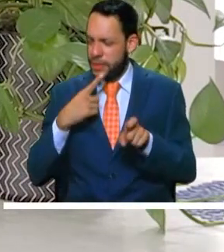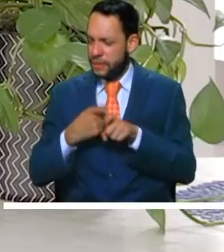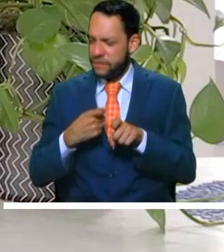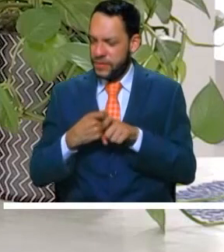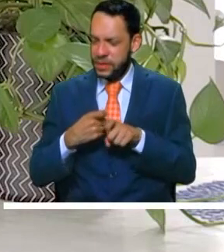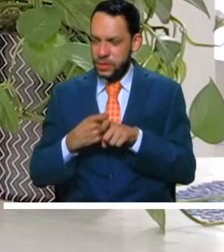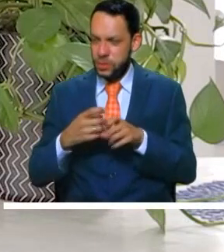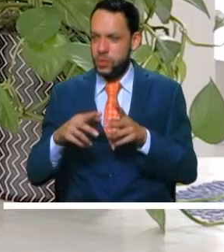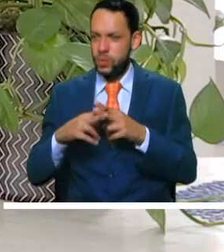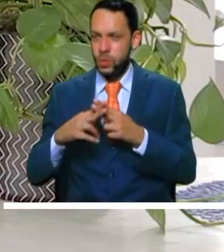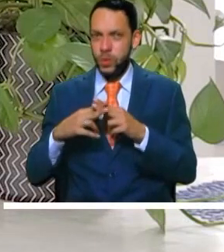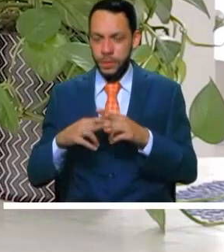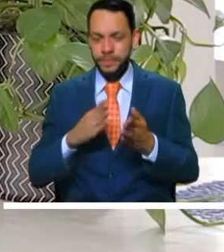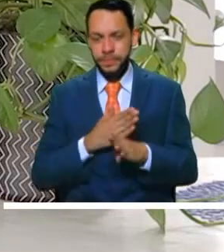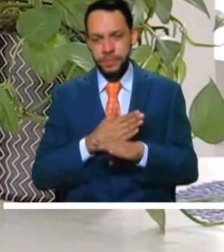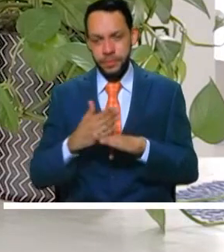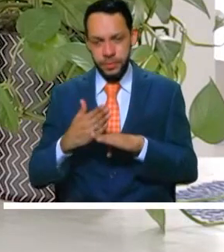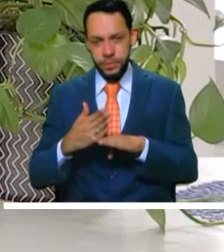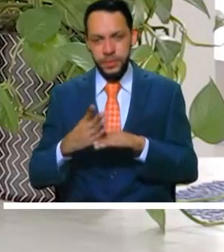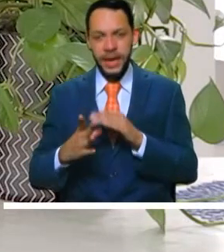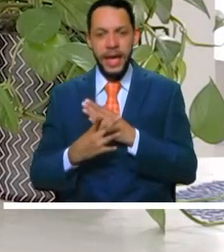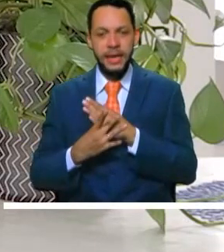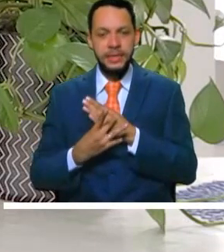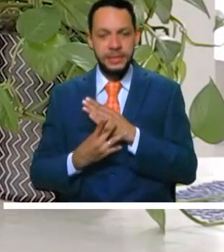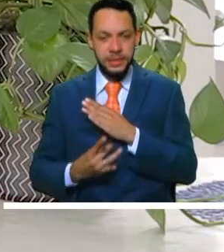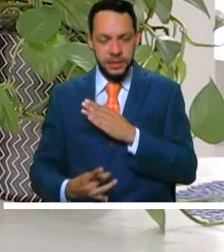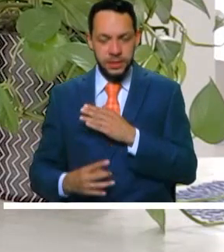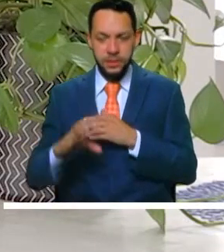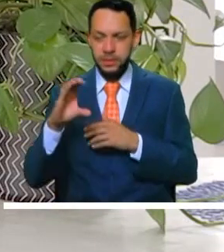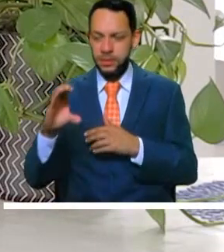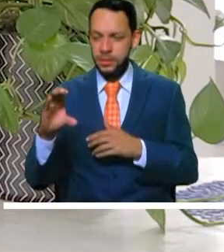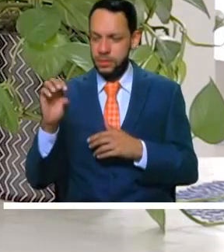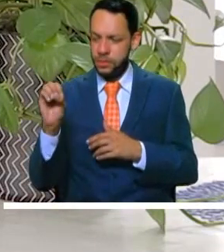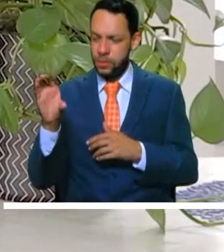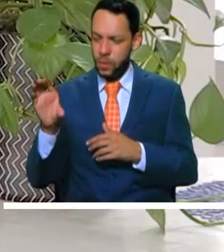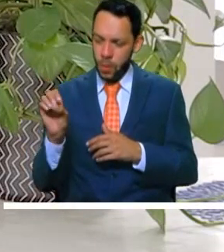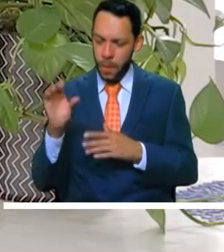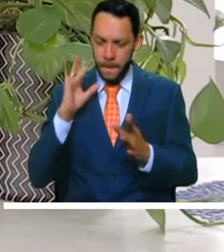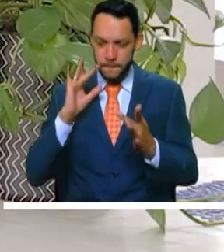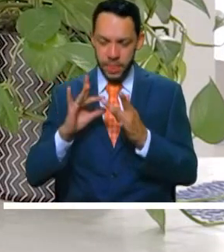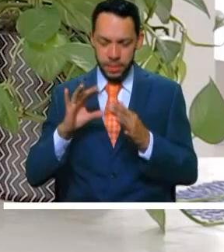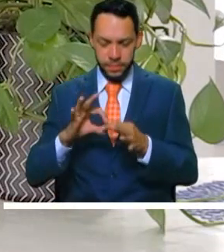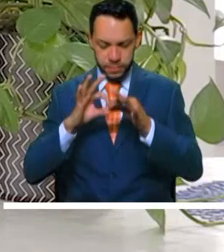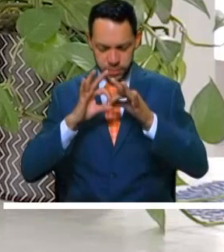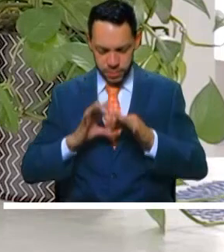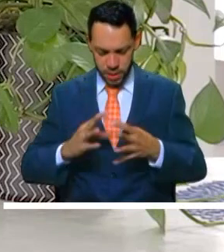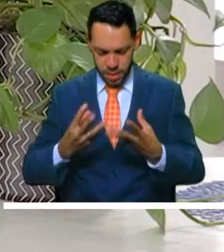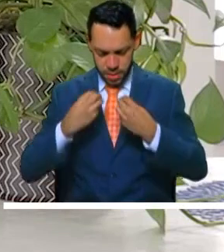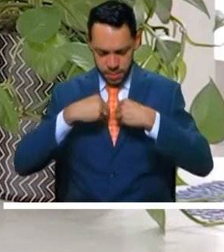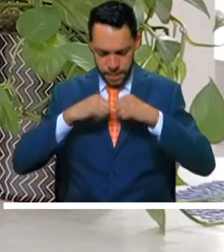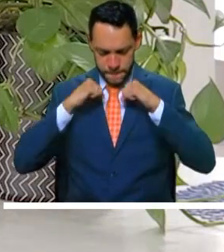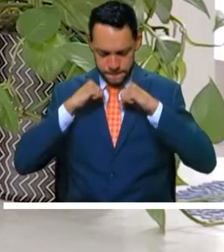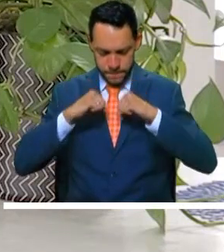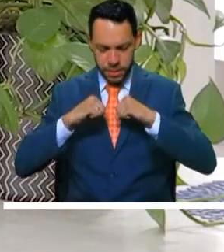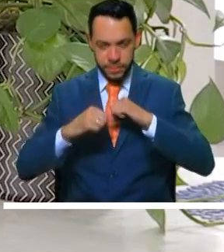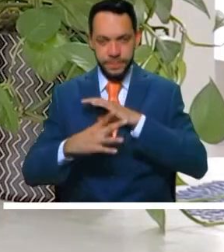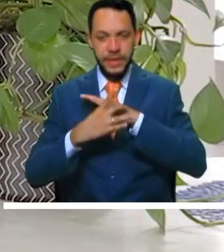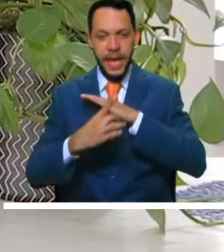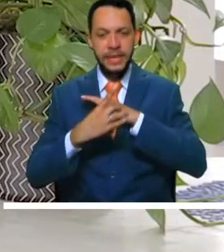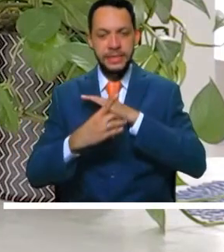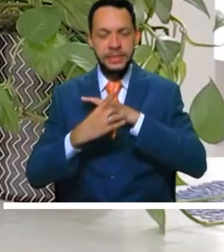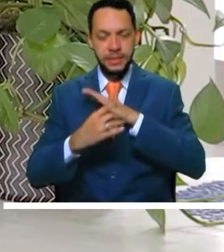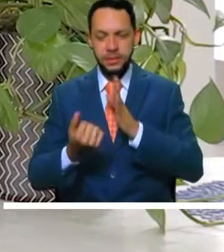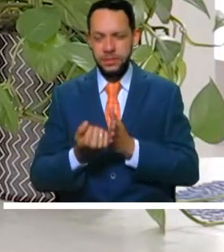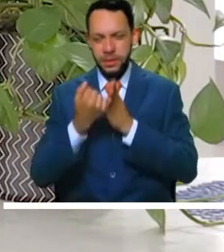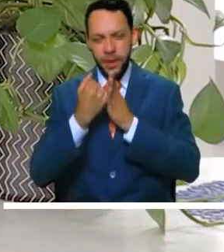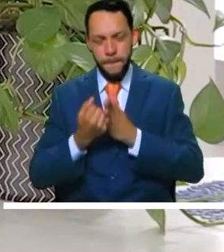un poquitico nomás. El aceite de coco nos da un gran aporte, un aporte decente de ácidos grasos de cadena corta, aunque